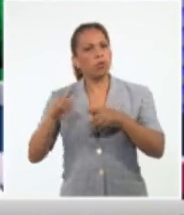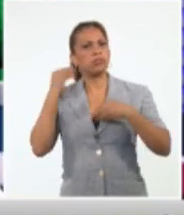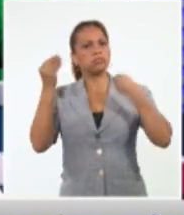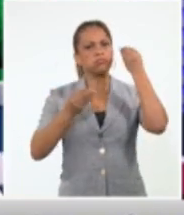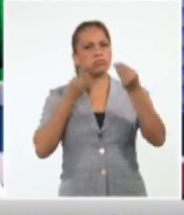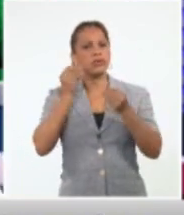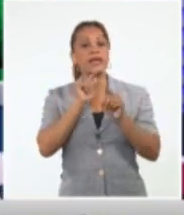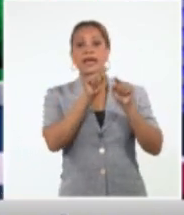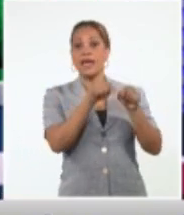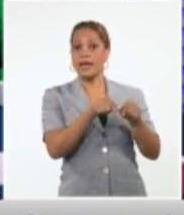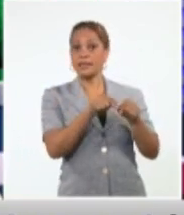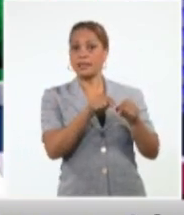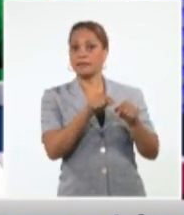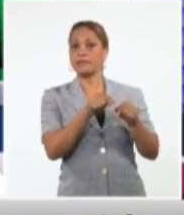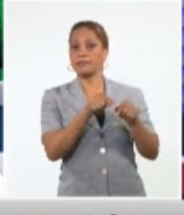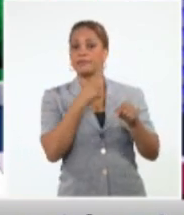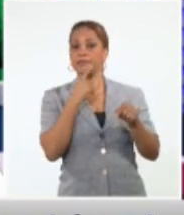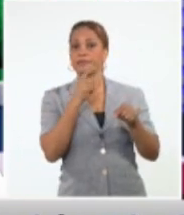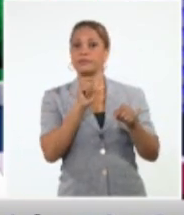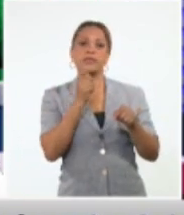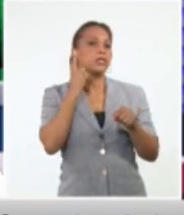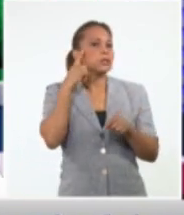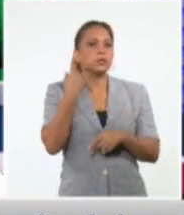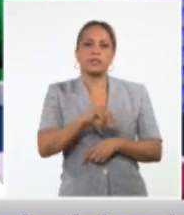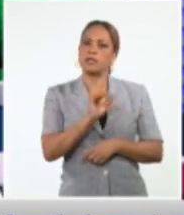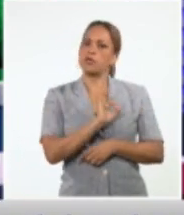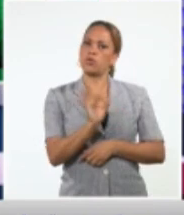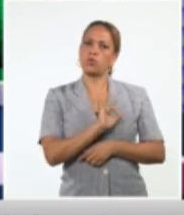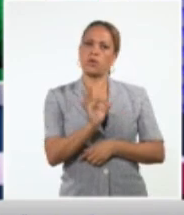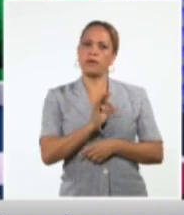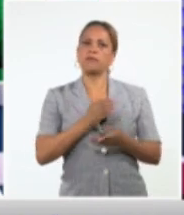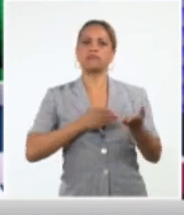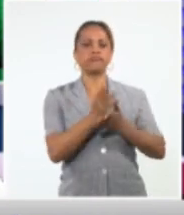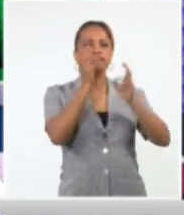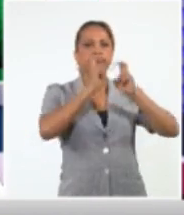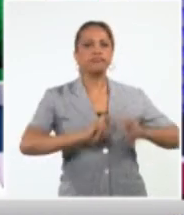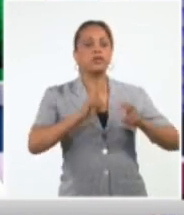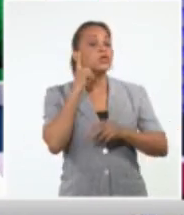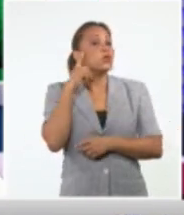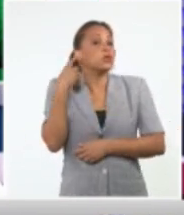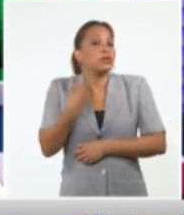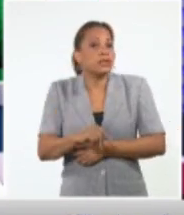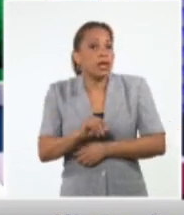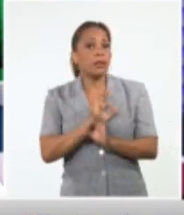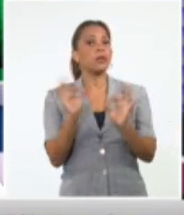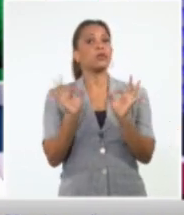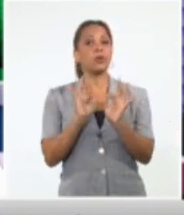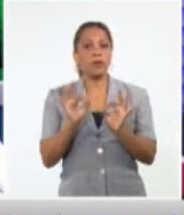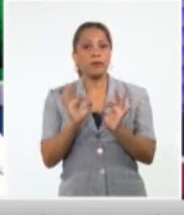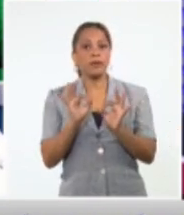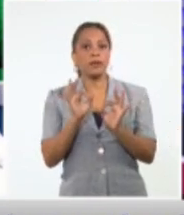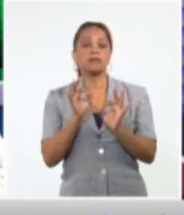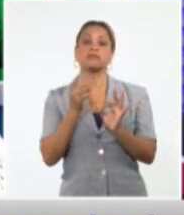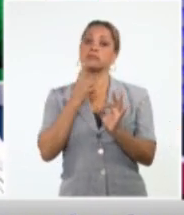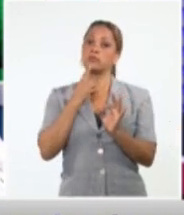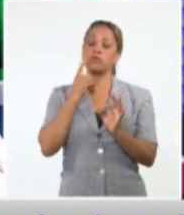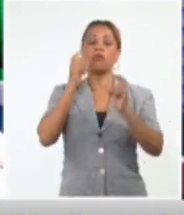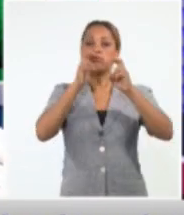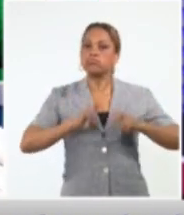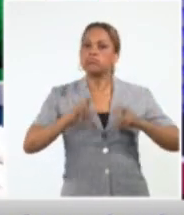esta no la hace, eso no se ha definido. Como no se ha definido, por lo menos hasta donde yo he podido revisar